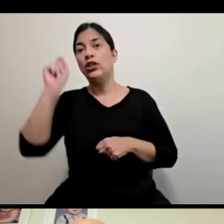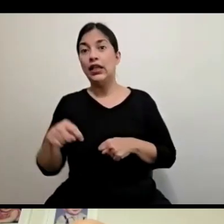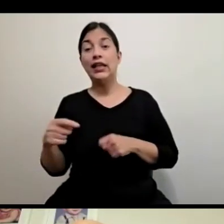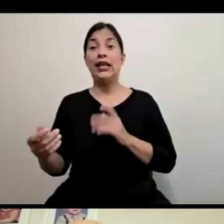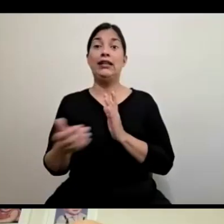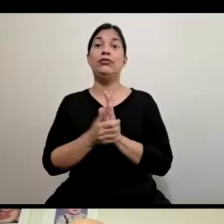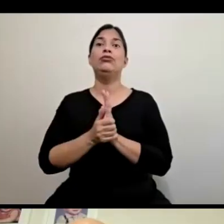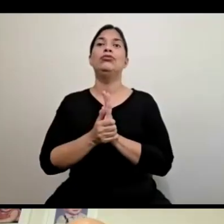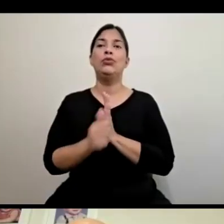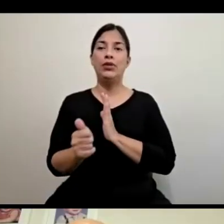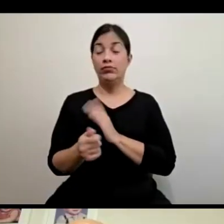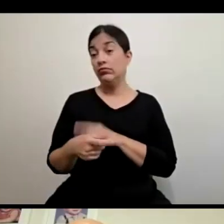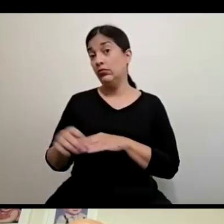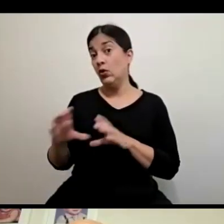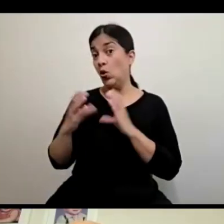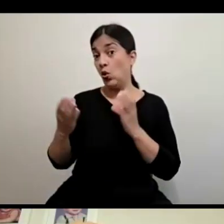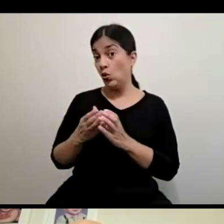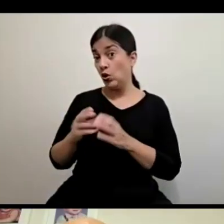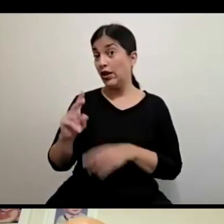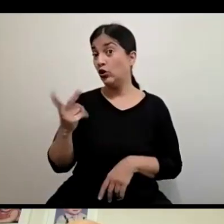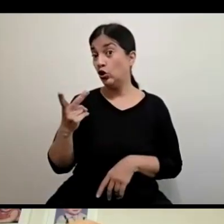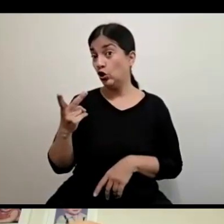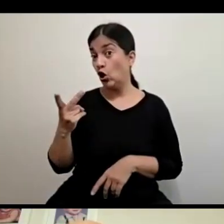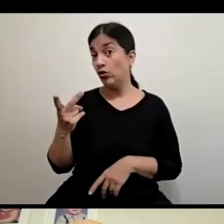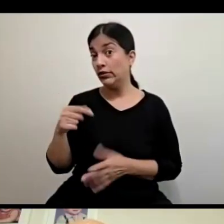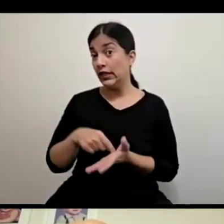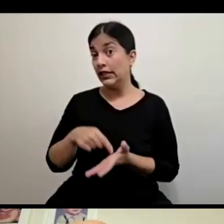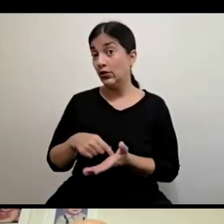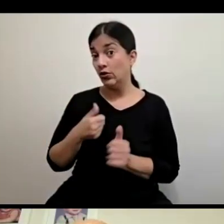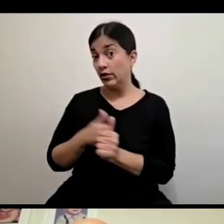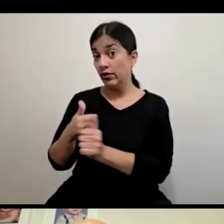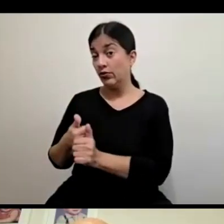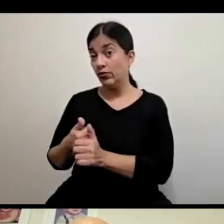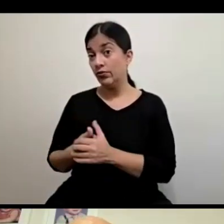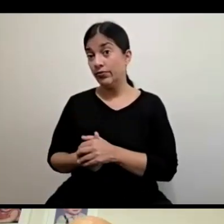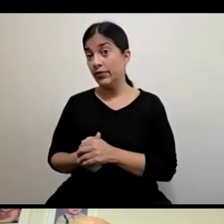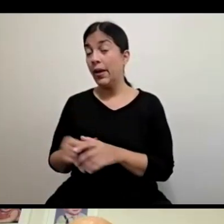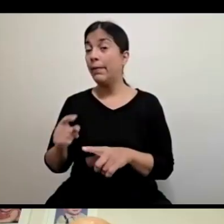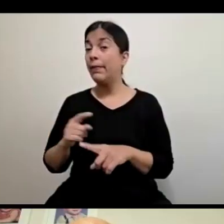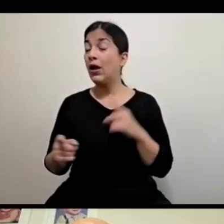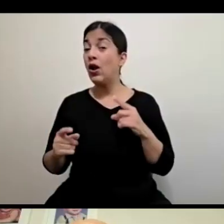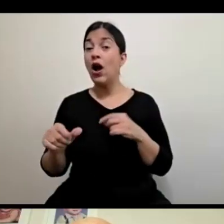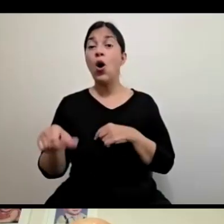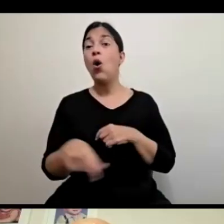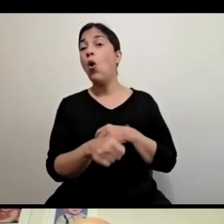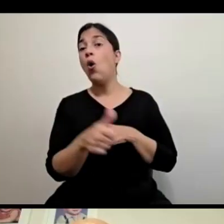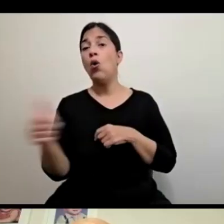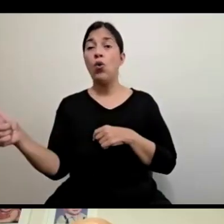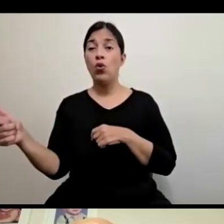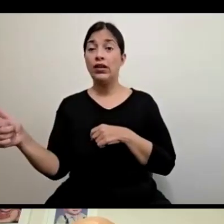los cursos eran de 2 créditos. Por eso. Yo recuerdo, porque cuando en las demás facultades casi